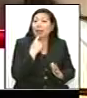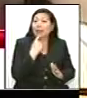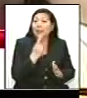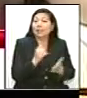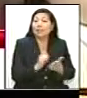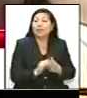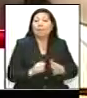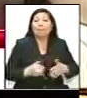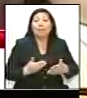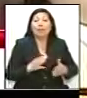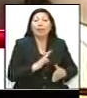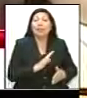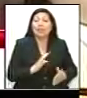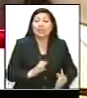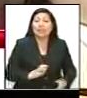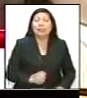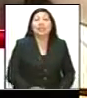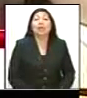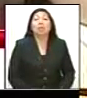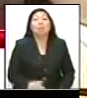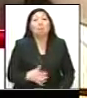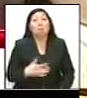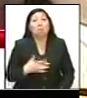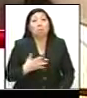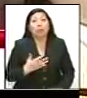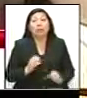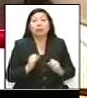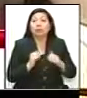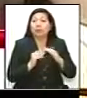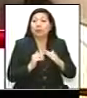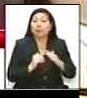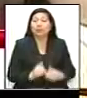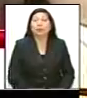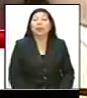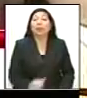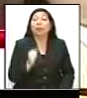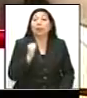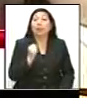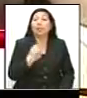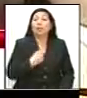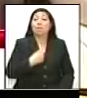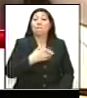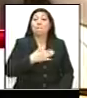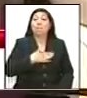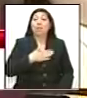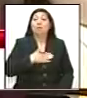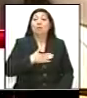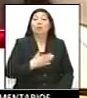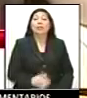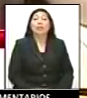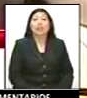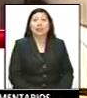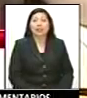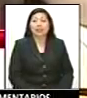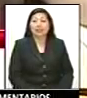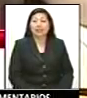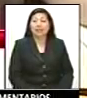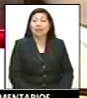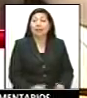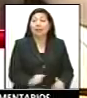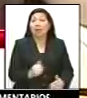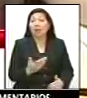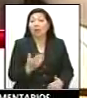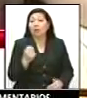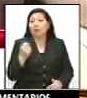la posibilidad de que el Estado pueda afectar o limitar el ejercicio del derecho de propiedad de manera transitoria. Y aún hay